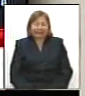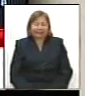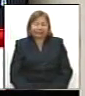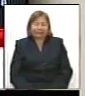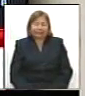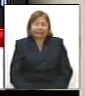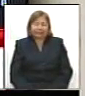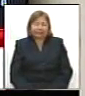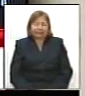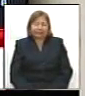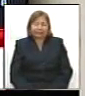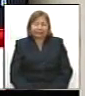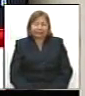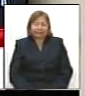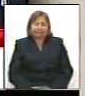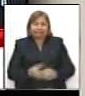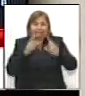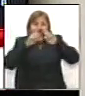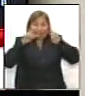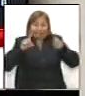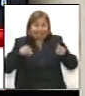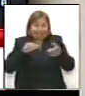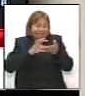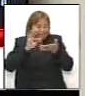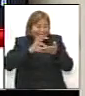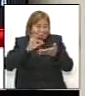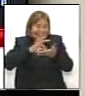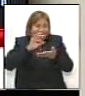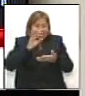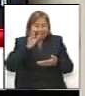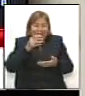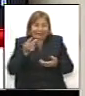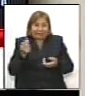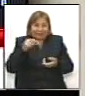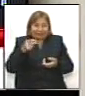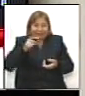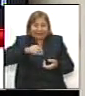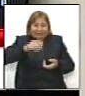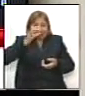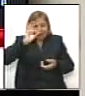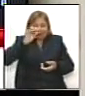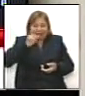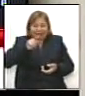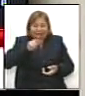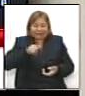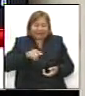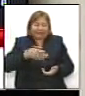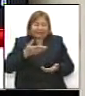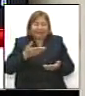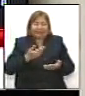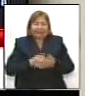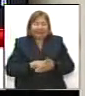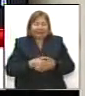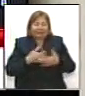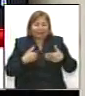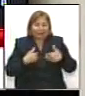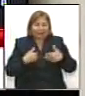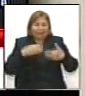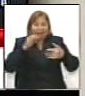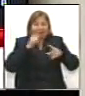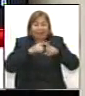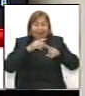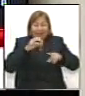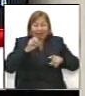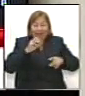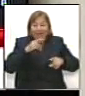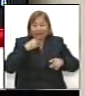El tablero digital dice registrar asistencia. La propuesta de la Comisión de Comercio Exterior, proyecto de